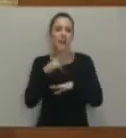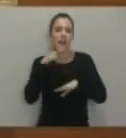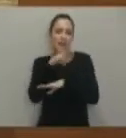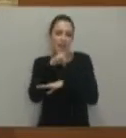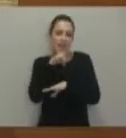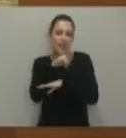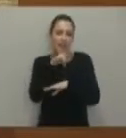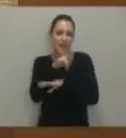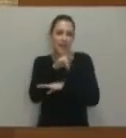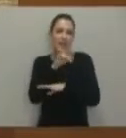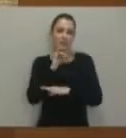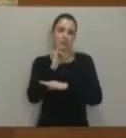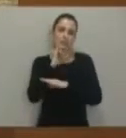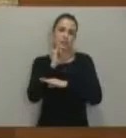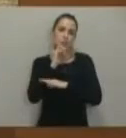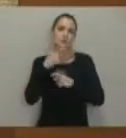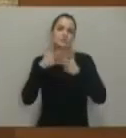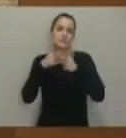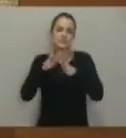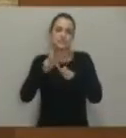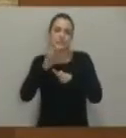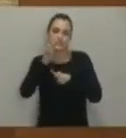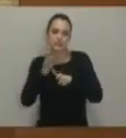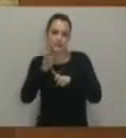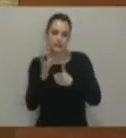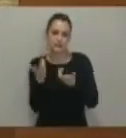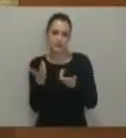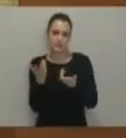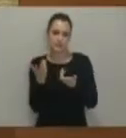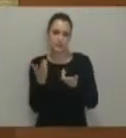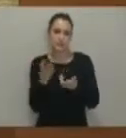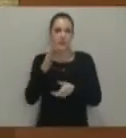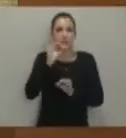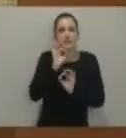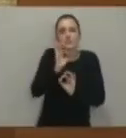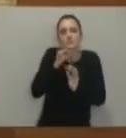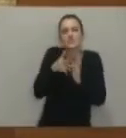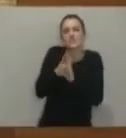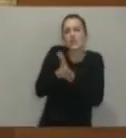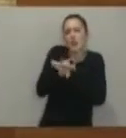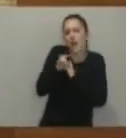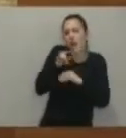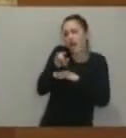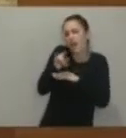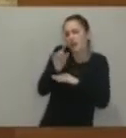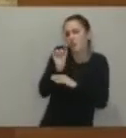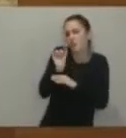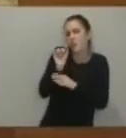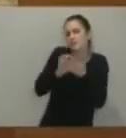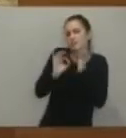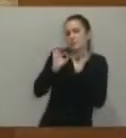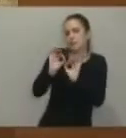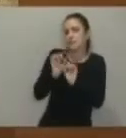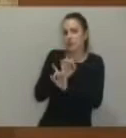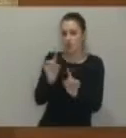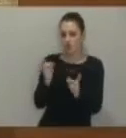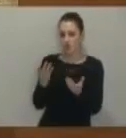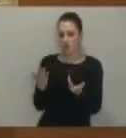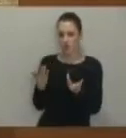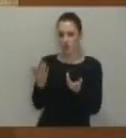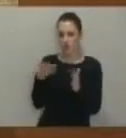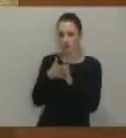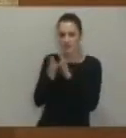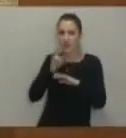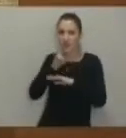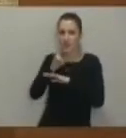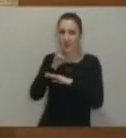a las entidades del tercer sector. Y ha sido no un engaño puntual, ha sido un engaño